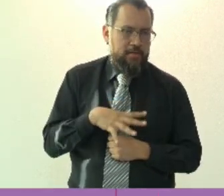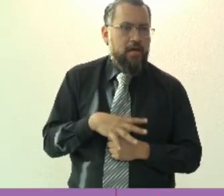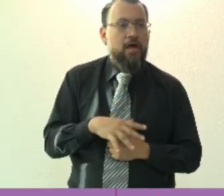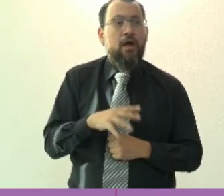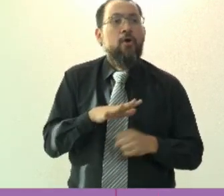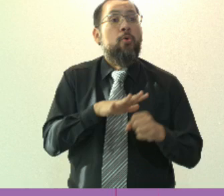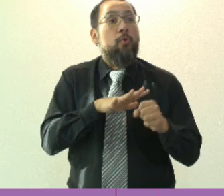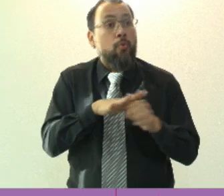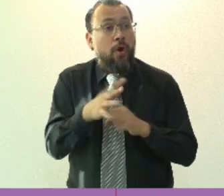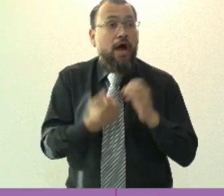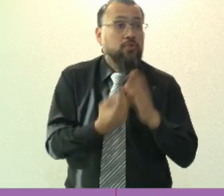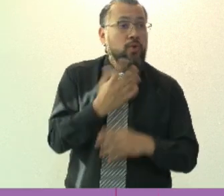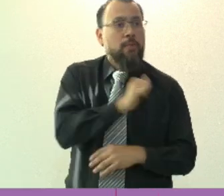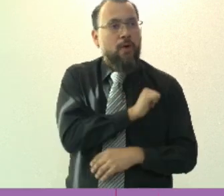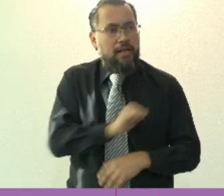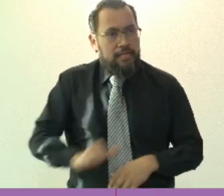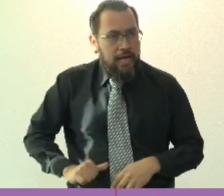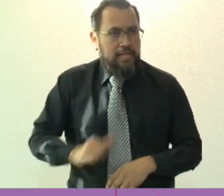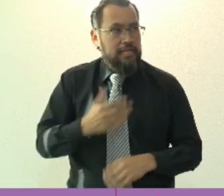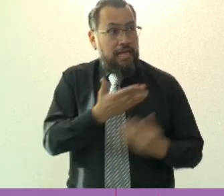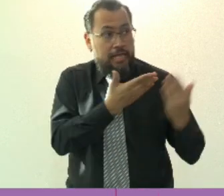Oiga, nuevo alcalde que acaba de llegar,